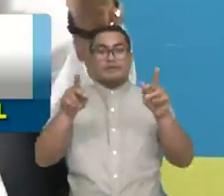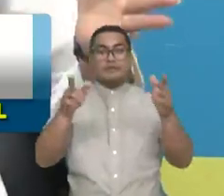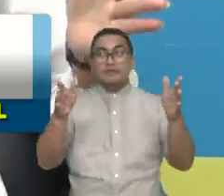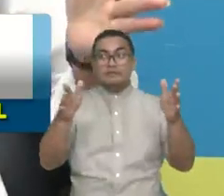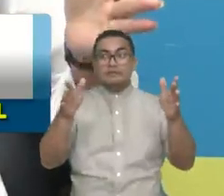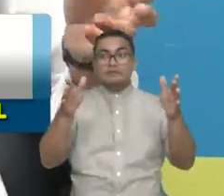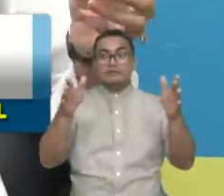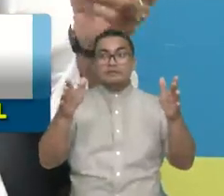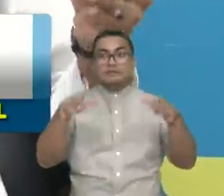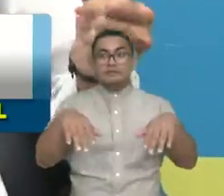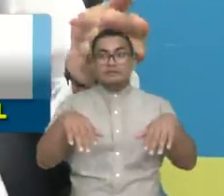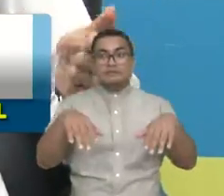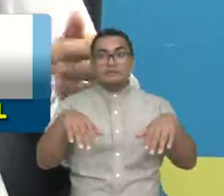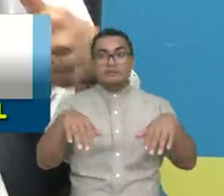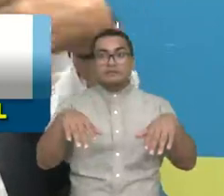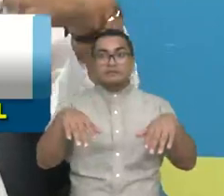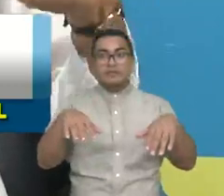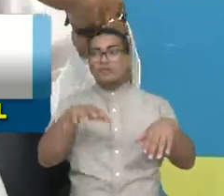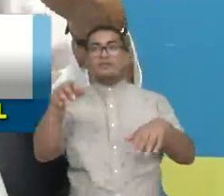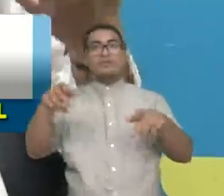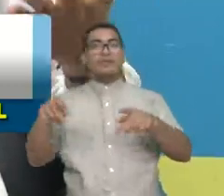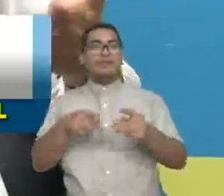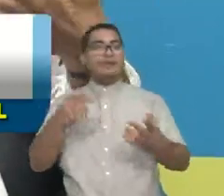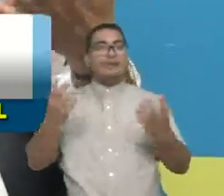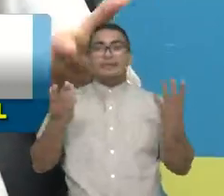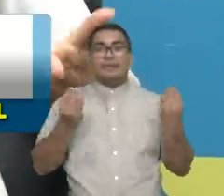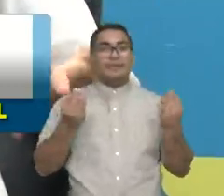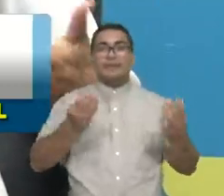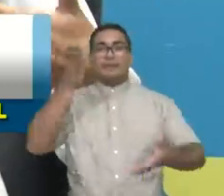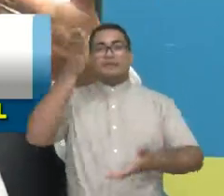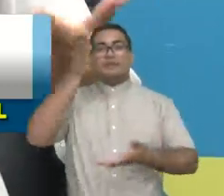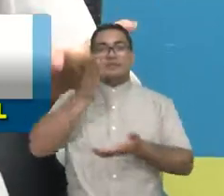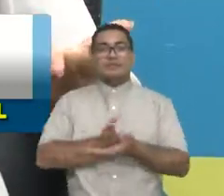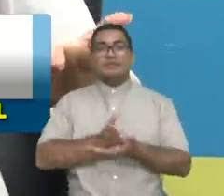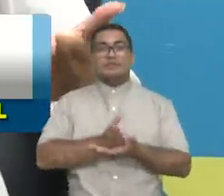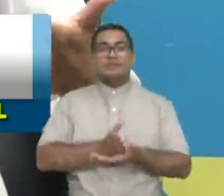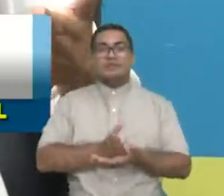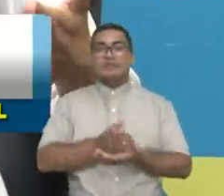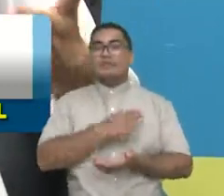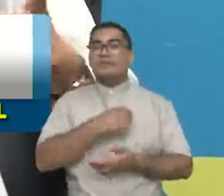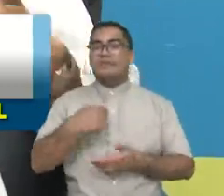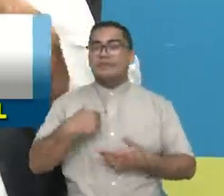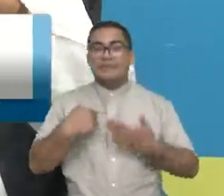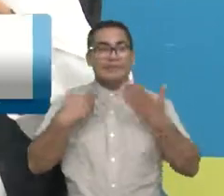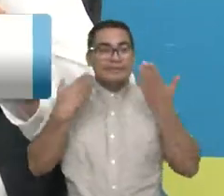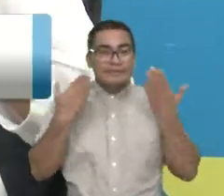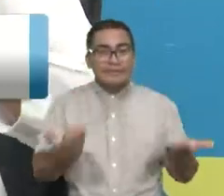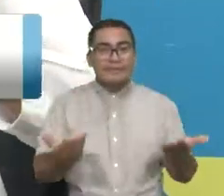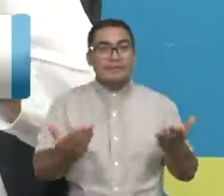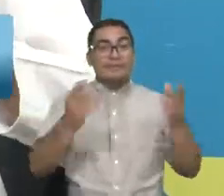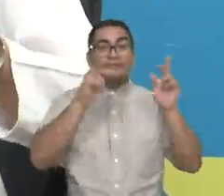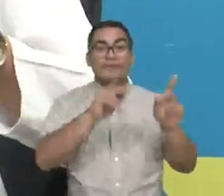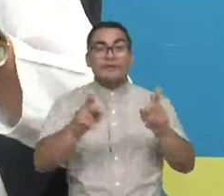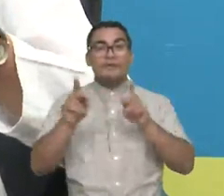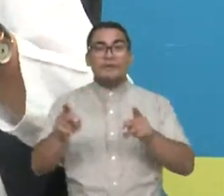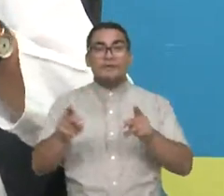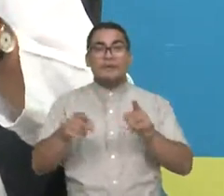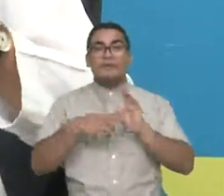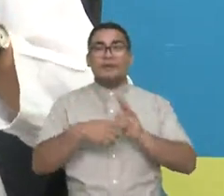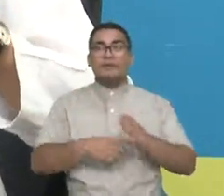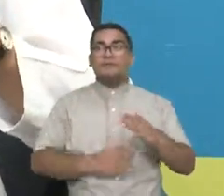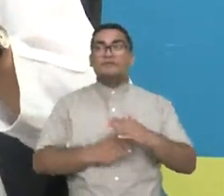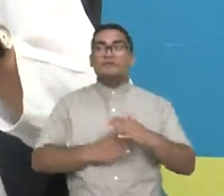otras personas el miedo los activa a tomar decisiones, actuar. Entonces, ¿qué pasa? Hay personas que se paralizan, por